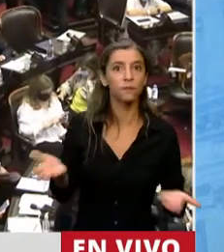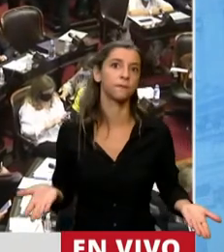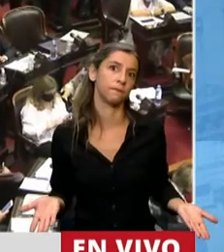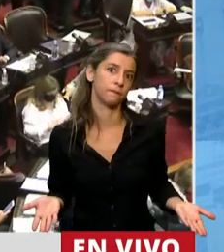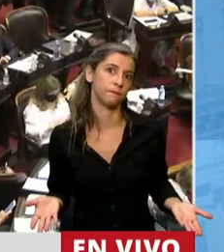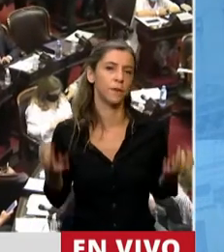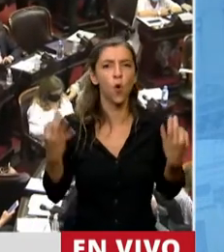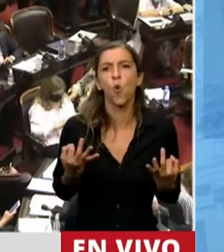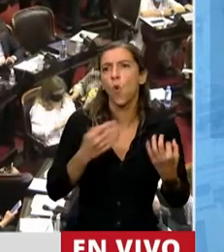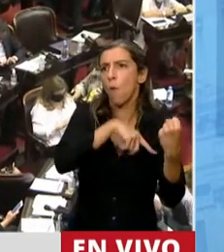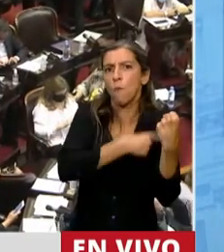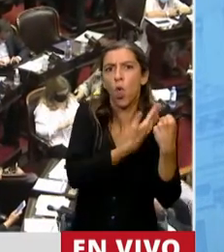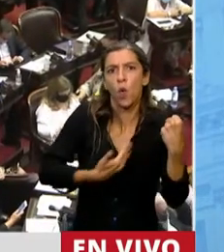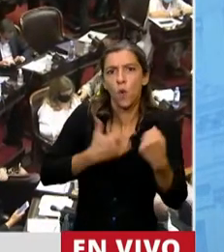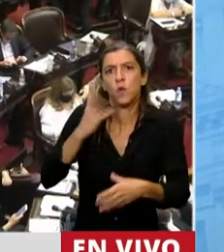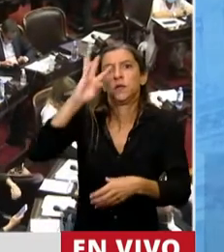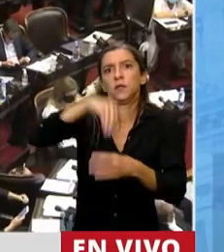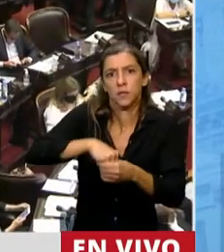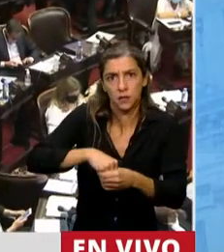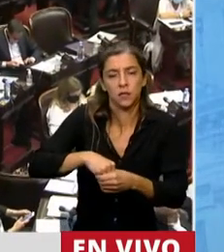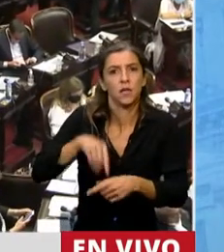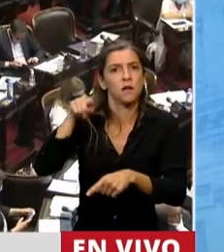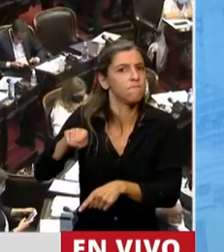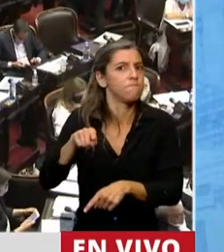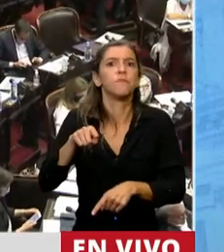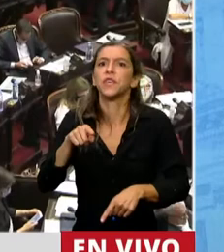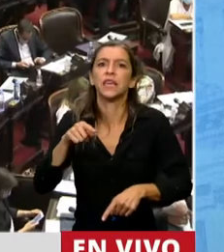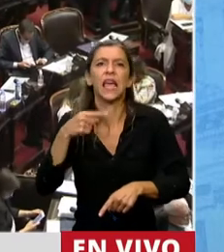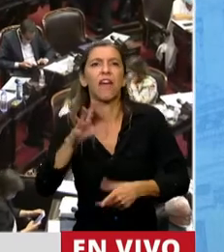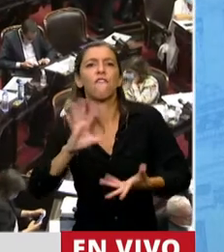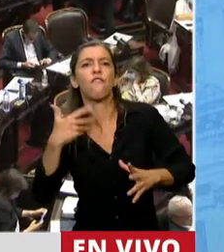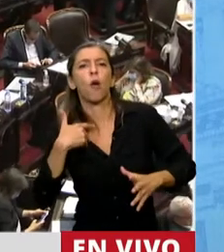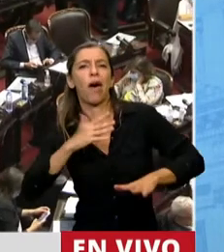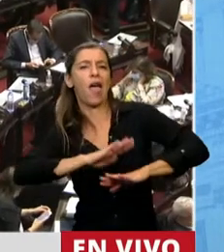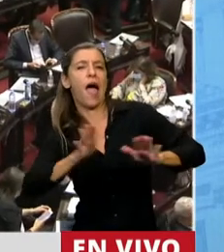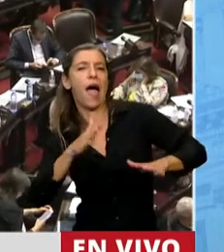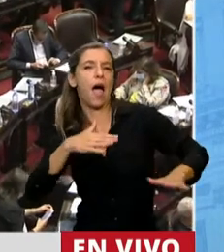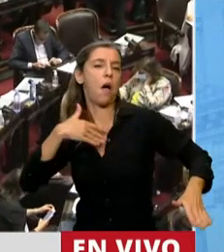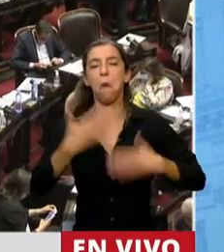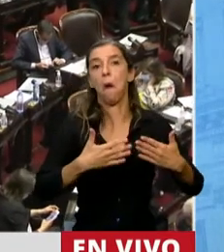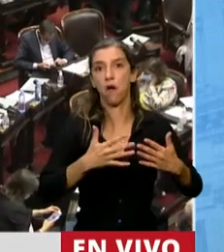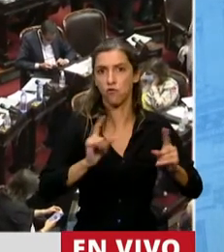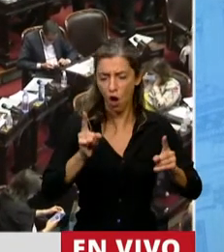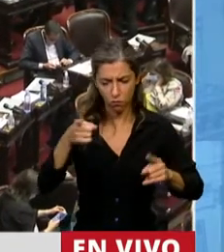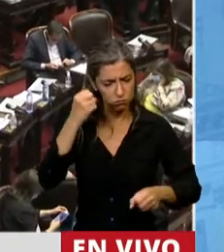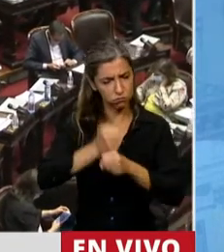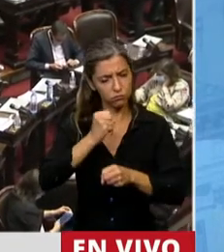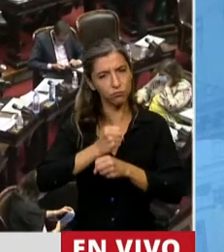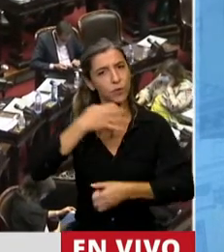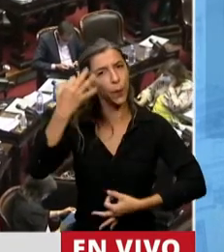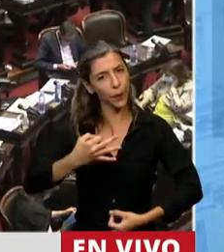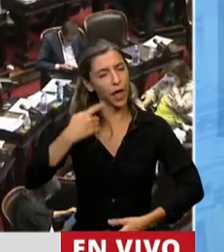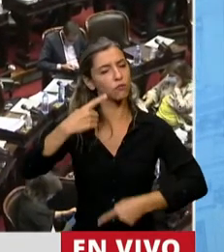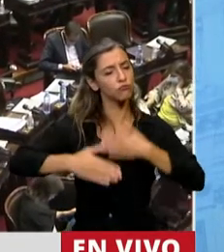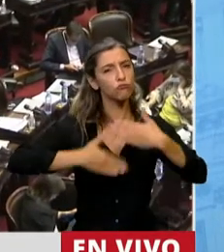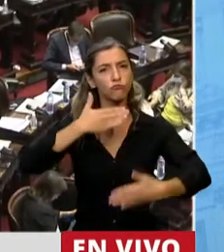quedan, que efectivamente se oponen al vamos por todo, se oponen a este maridaje que existe entre el poder político